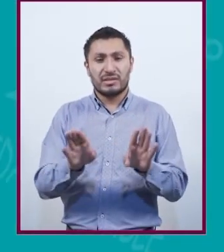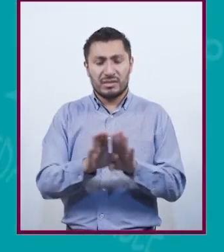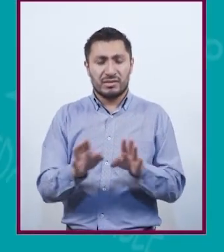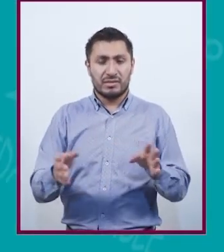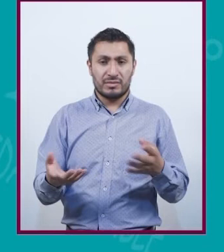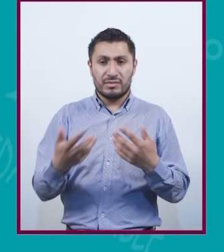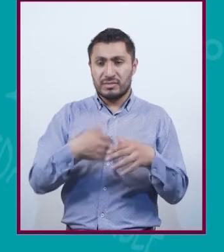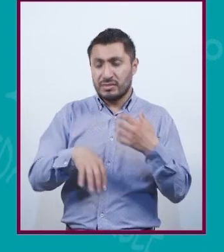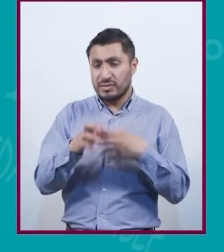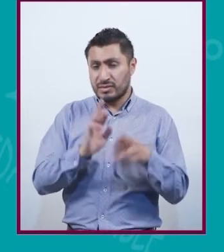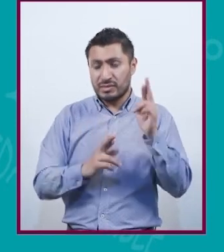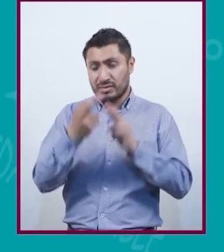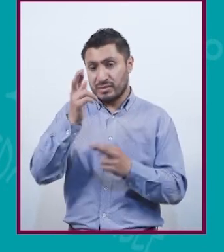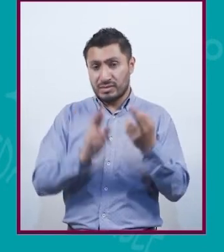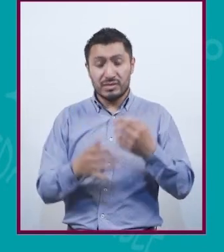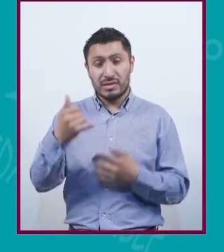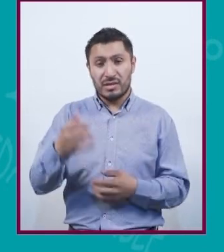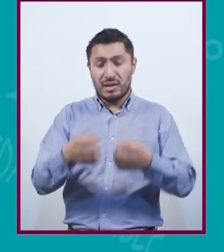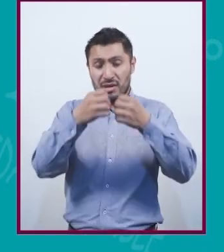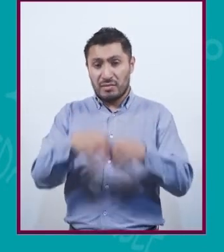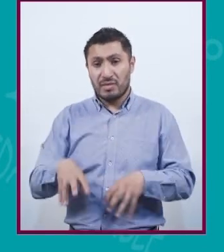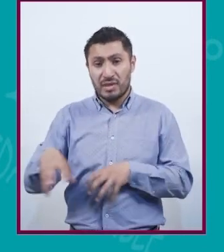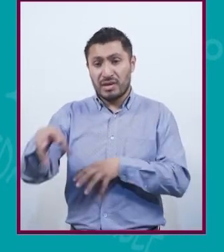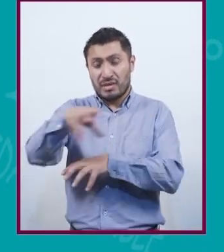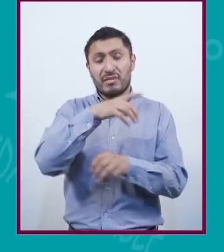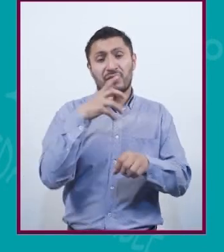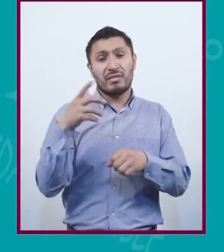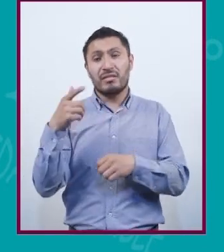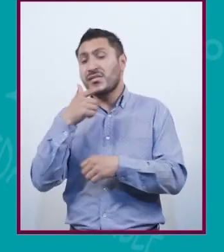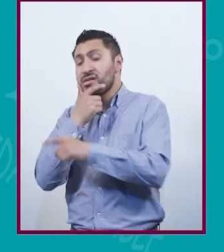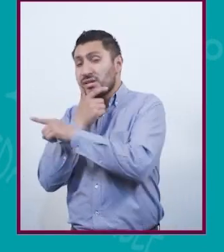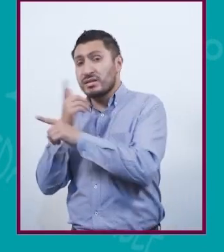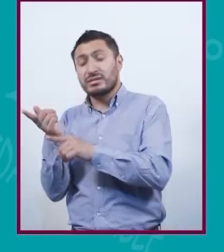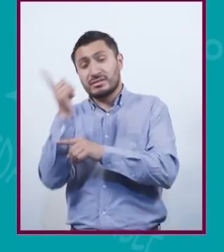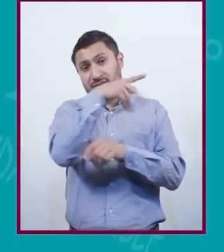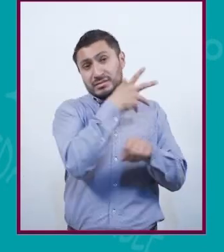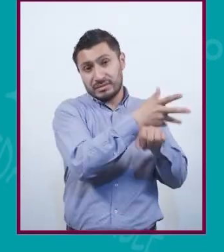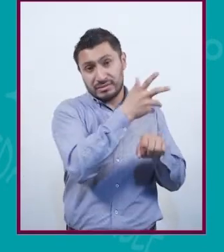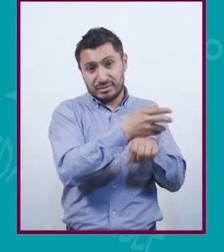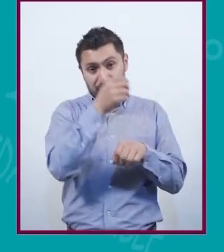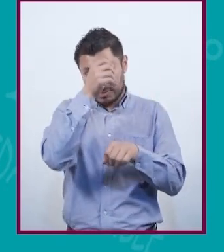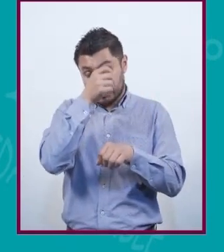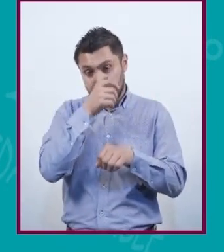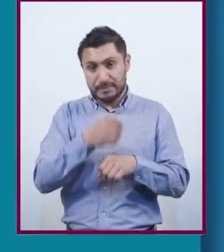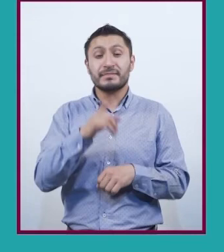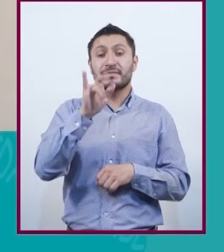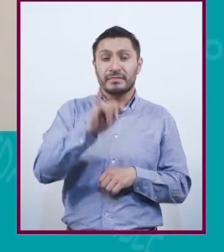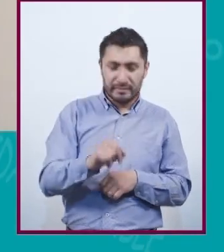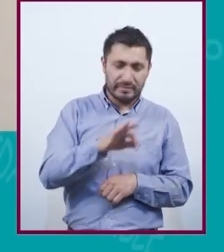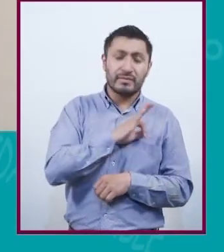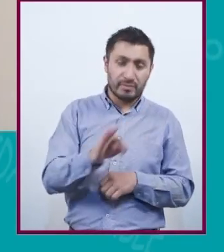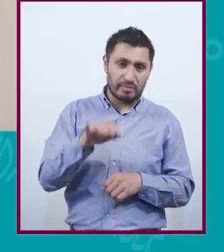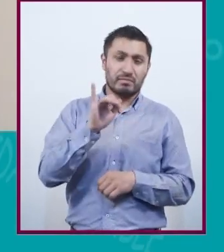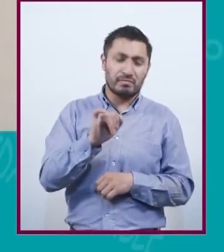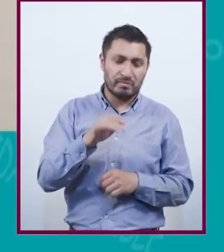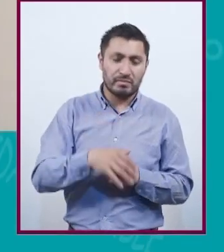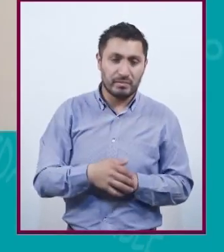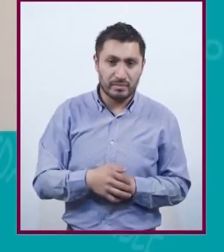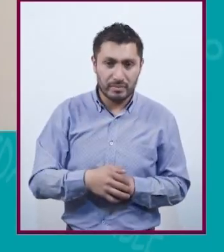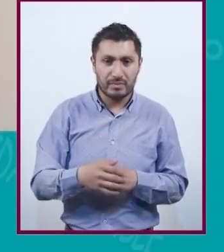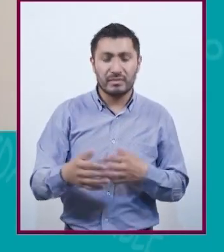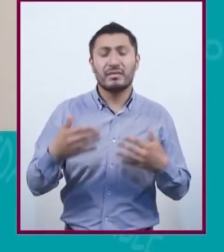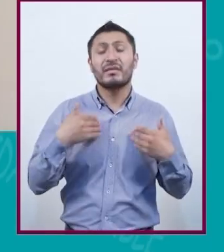esta novela a la luz de la Revolución Industrial y la pérdida de las colonias británicas en América? Sí,